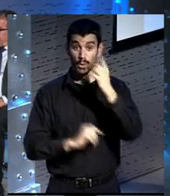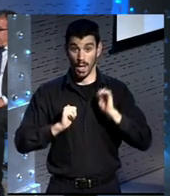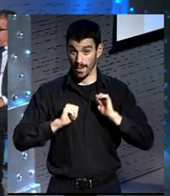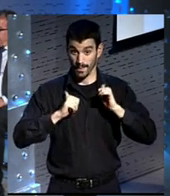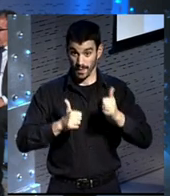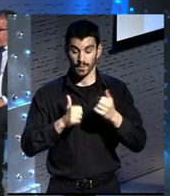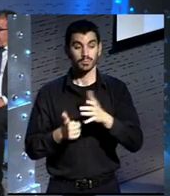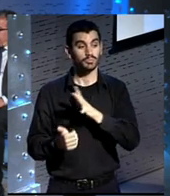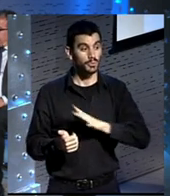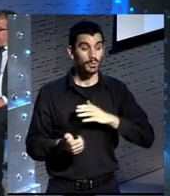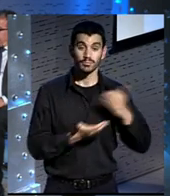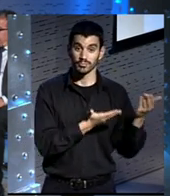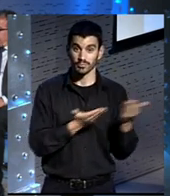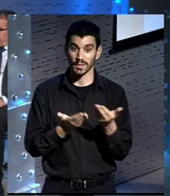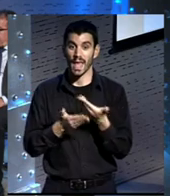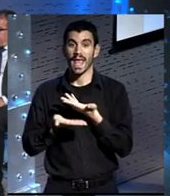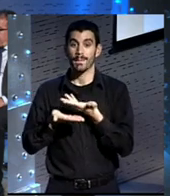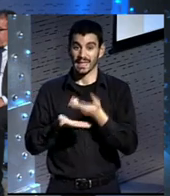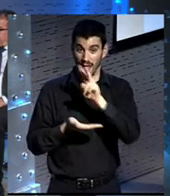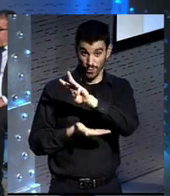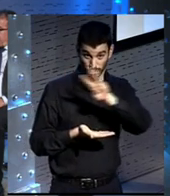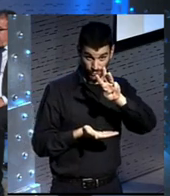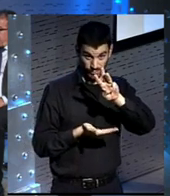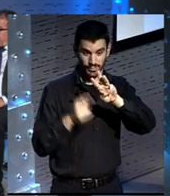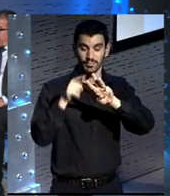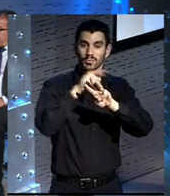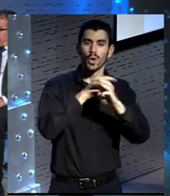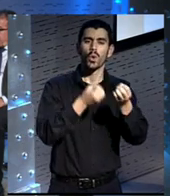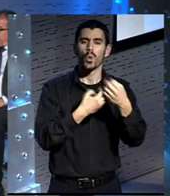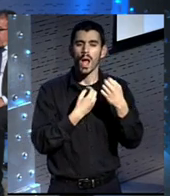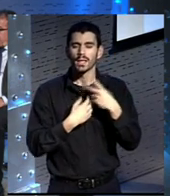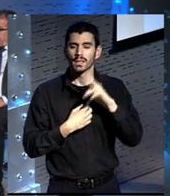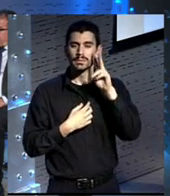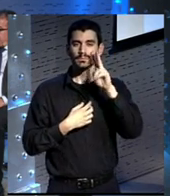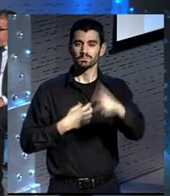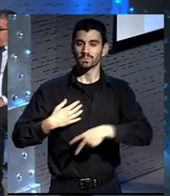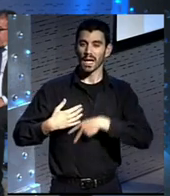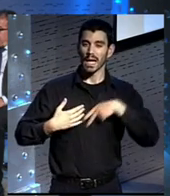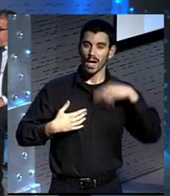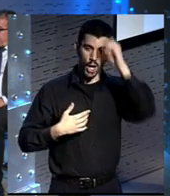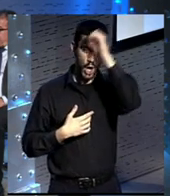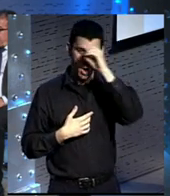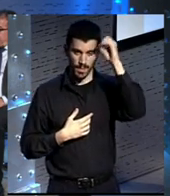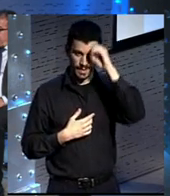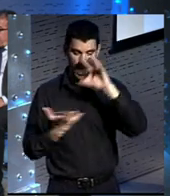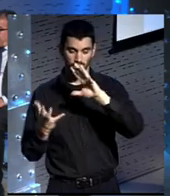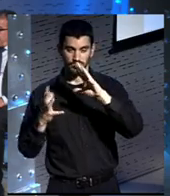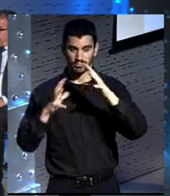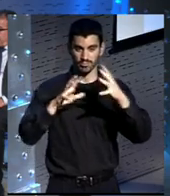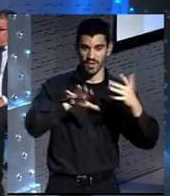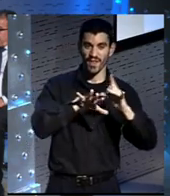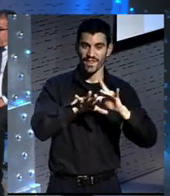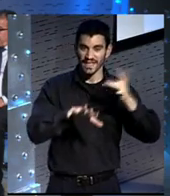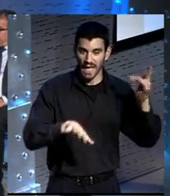nuestros invitados que nos den una visión general de cómo consideran ellos que se está desarrollando ese proceso de digitalización, de aplicación de